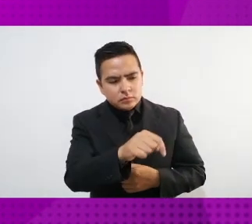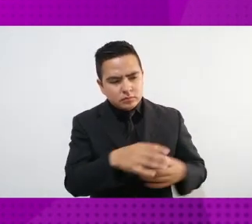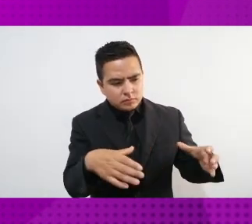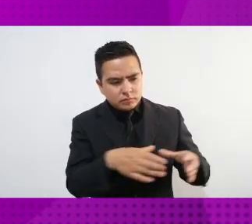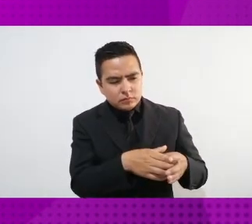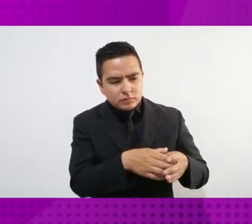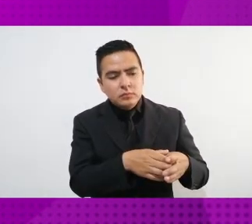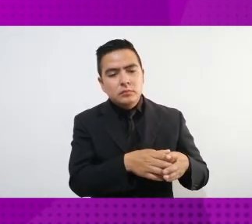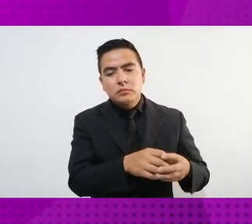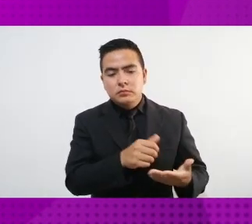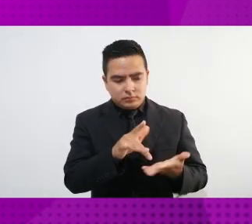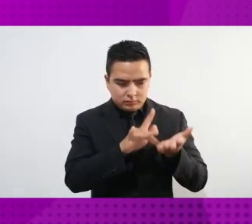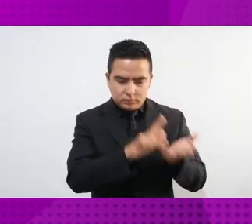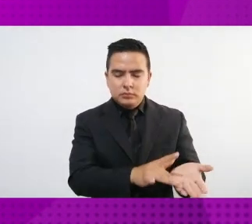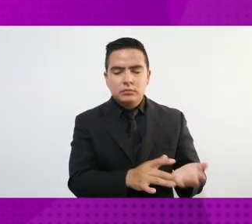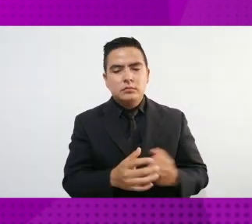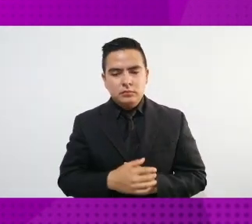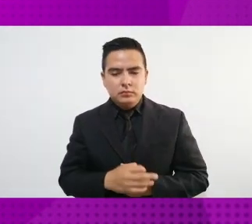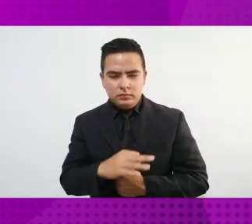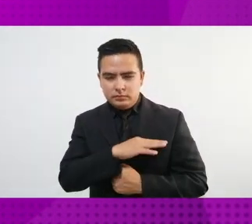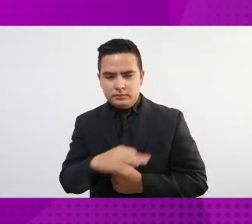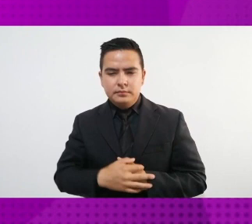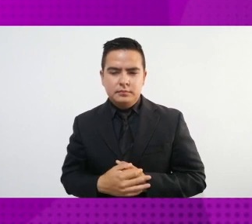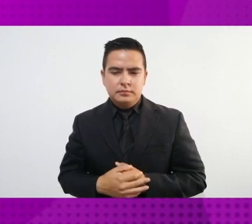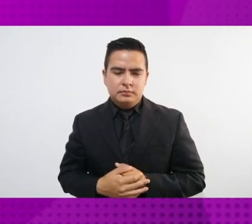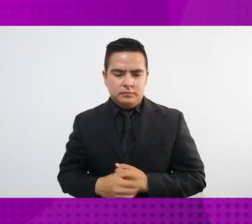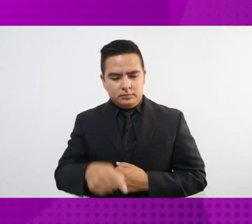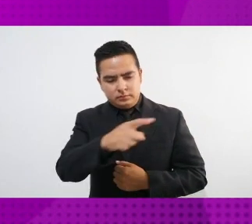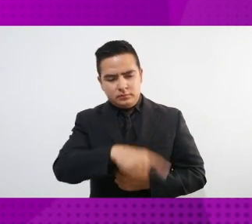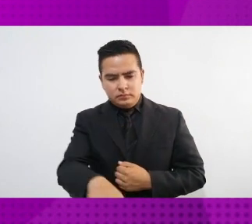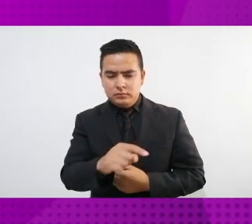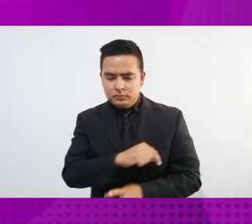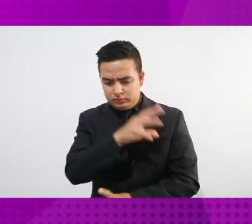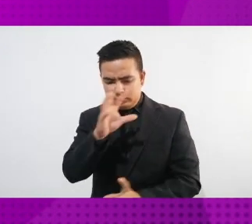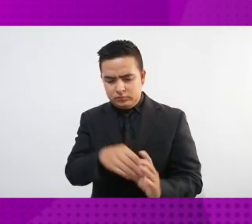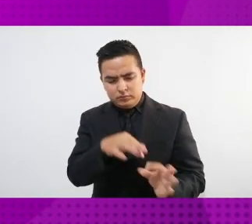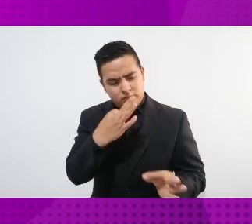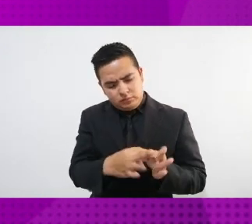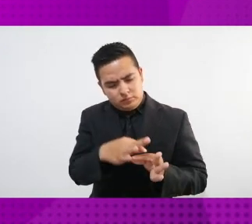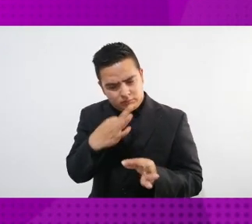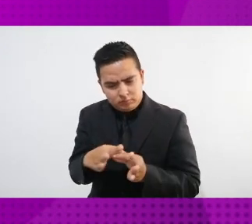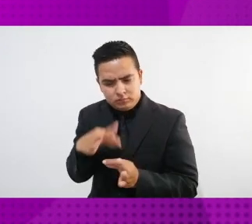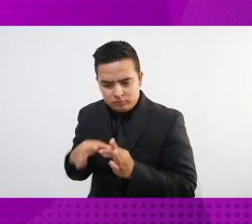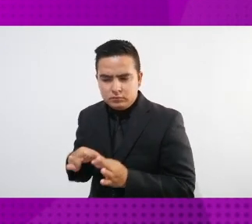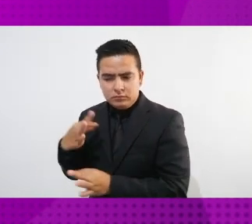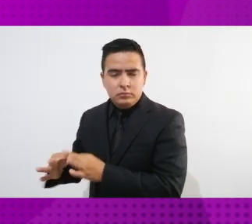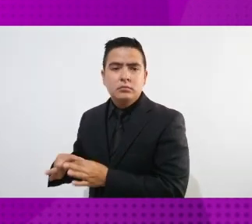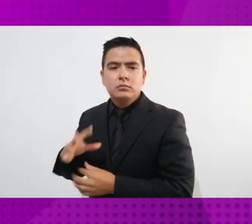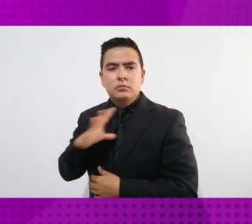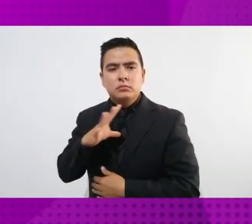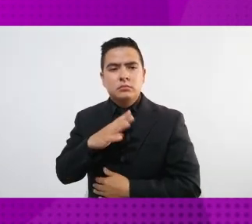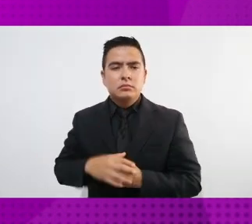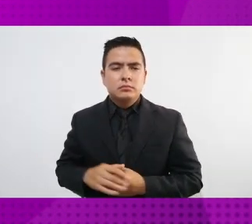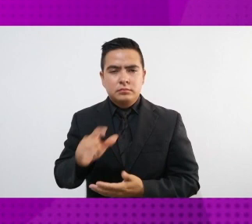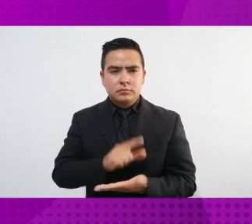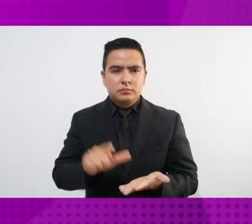decisión legislativa con un principio de mayoría, ¿no? En la medida que se cumplan estos postulados establecidos en la norma jurídica